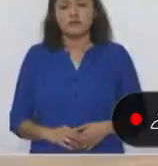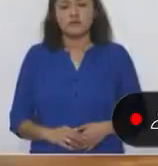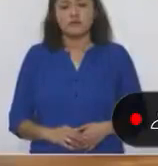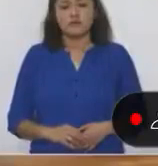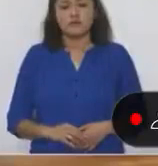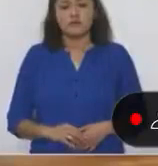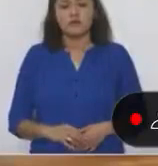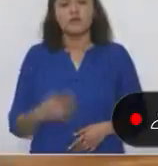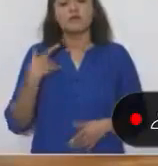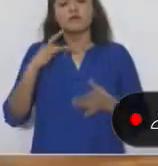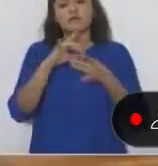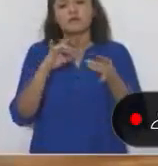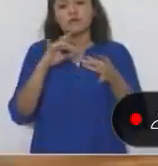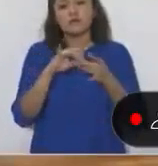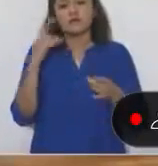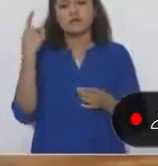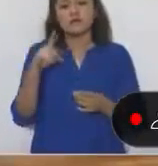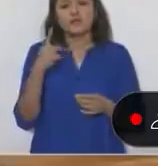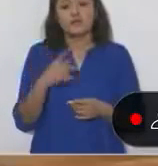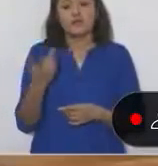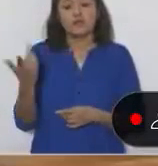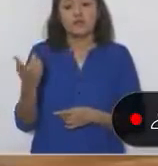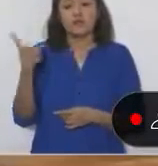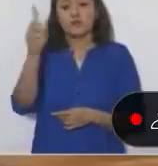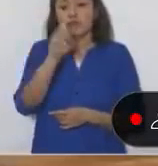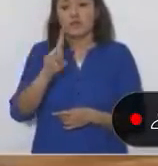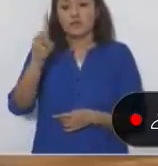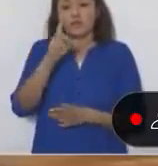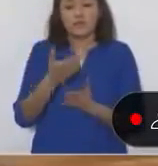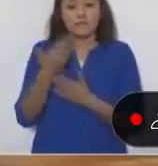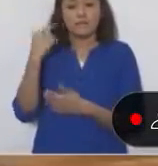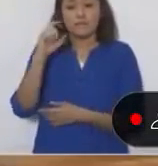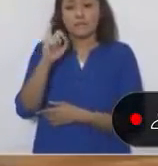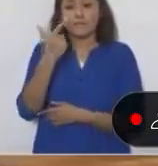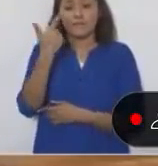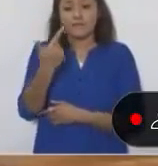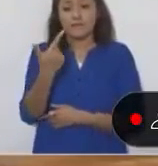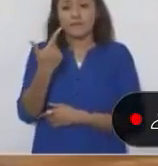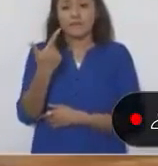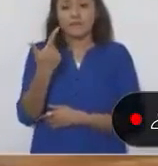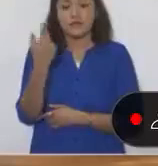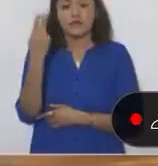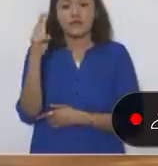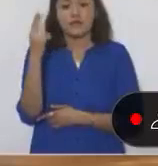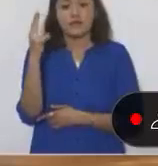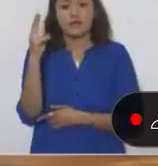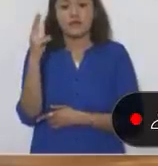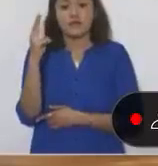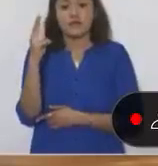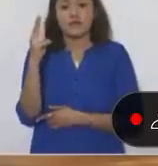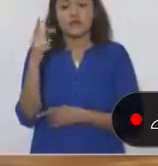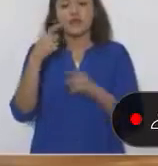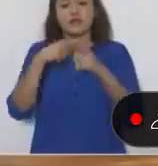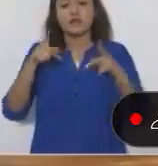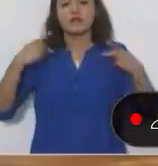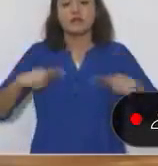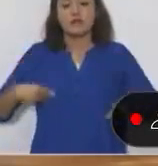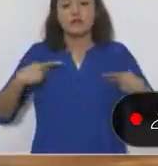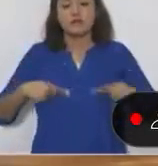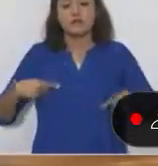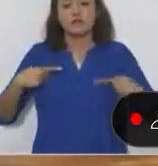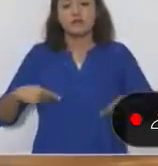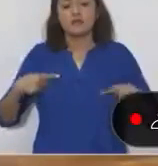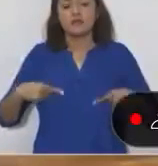yo hablé en la marcha del domingo 27 de noviembre con diferentes personas